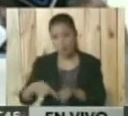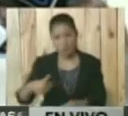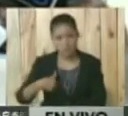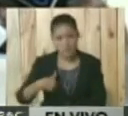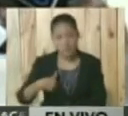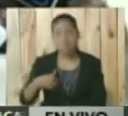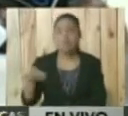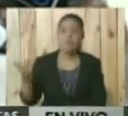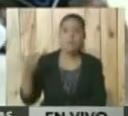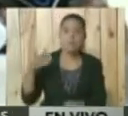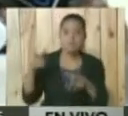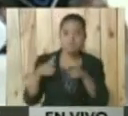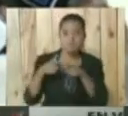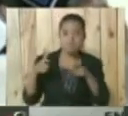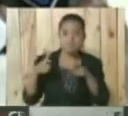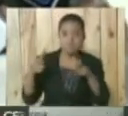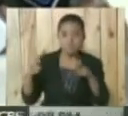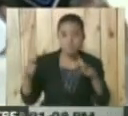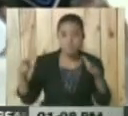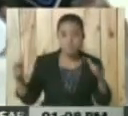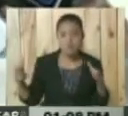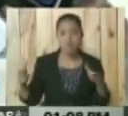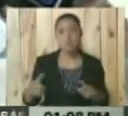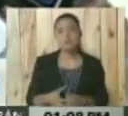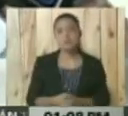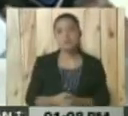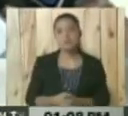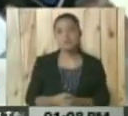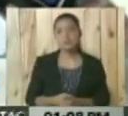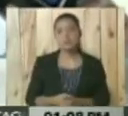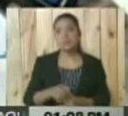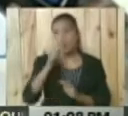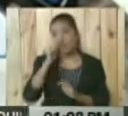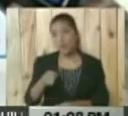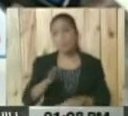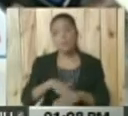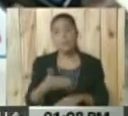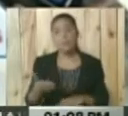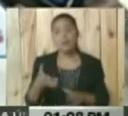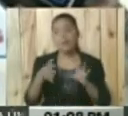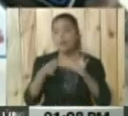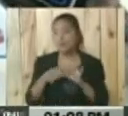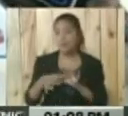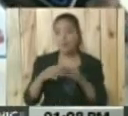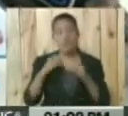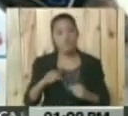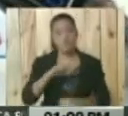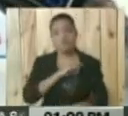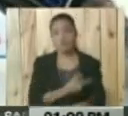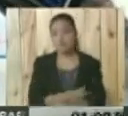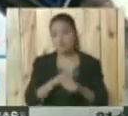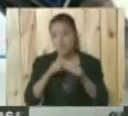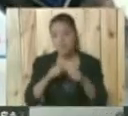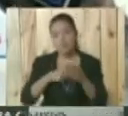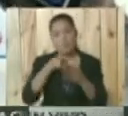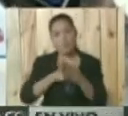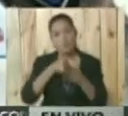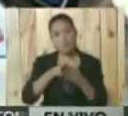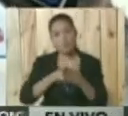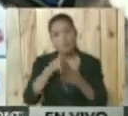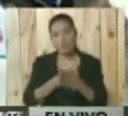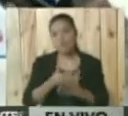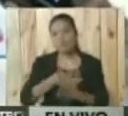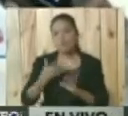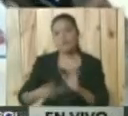Tenemos que seguir sumando, tenemos que seguir identificándonos y reconociéndonos porque la unión está a la fuerza y bueno, seguiremos luchando porque sea como nuestros